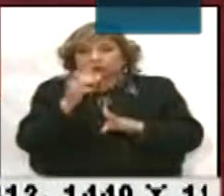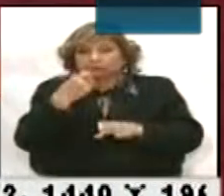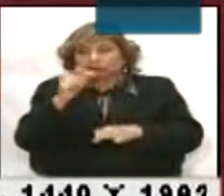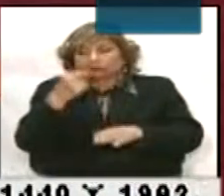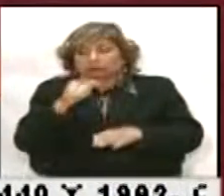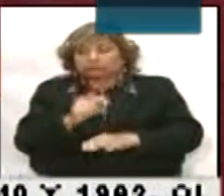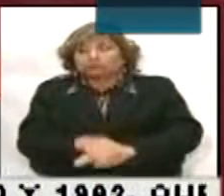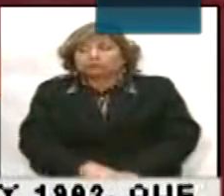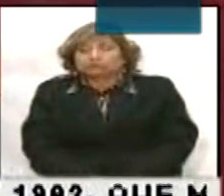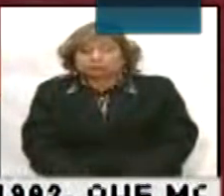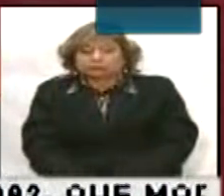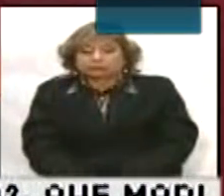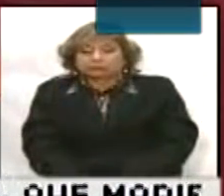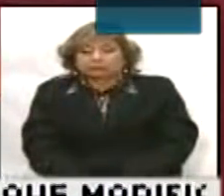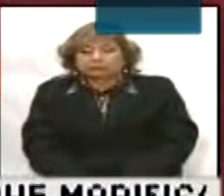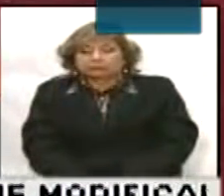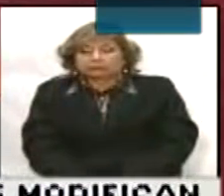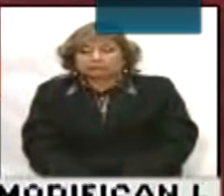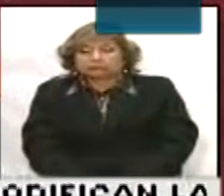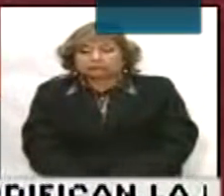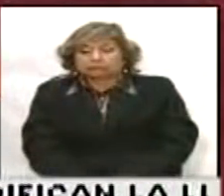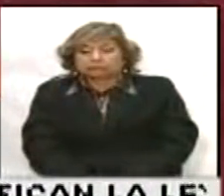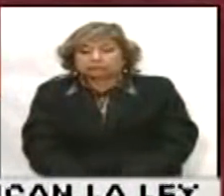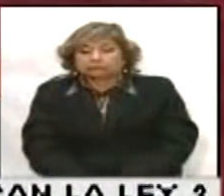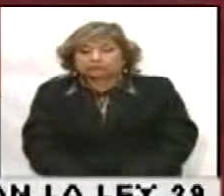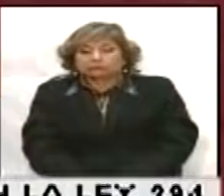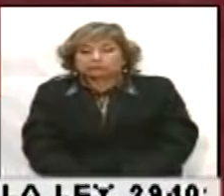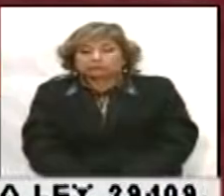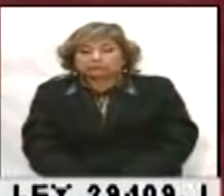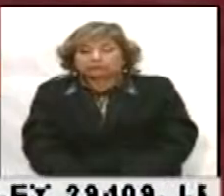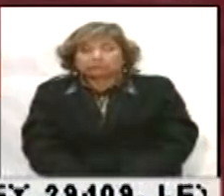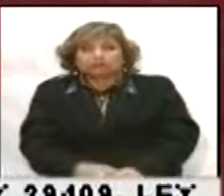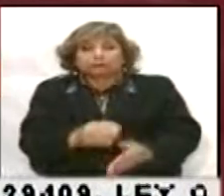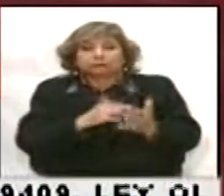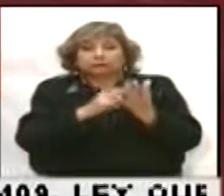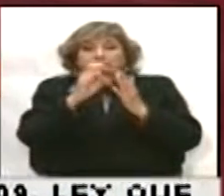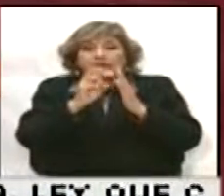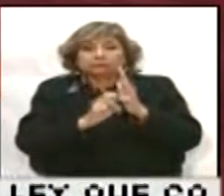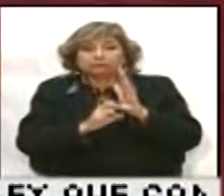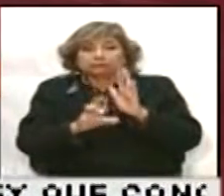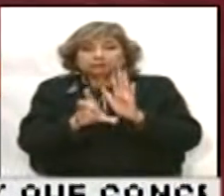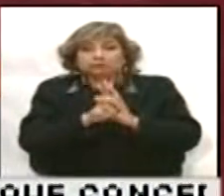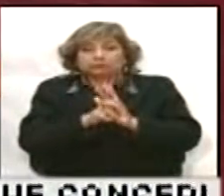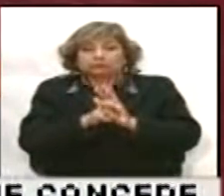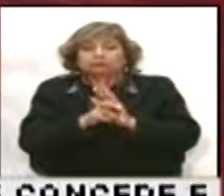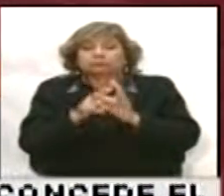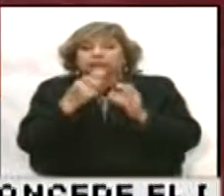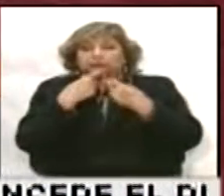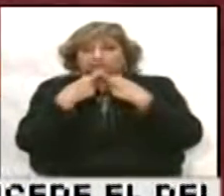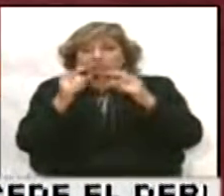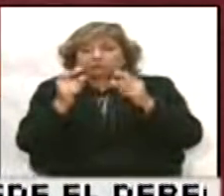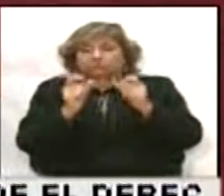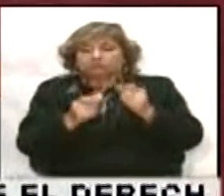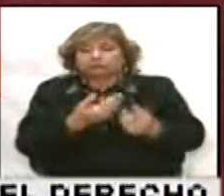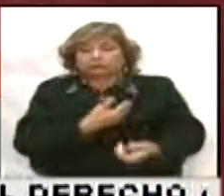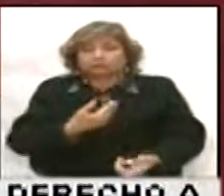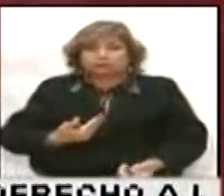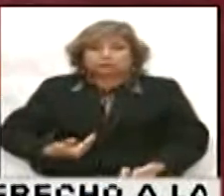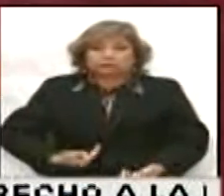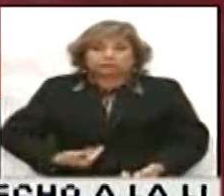asistencia. Que regrese a comisiones. El proyecto de ley que regula el gasto de publicidad estatal en